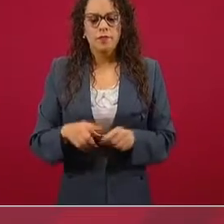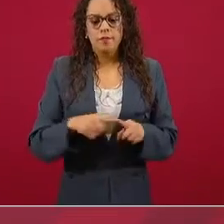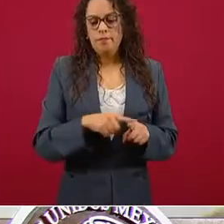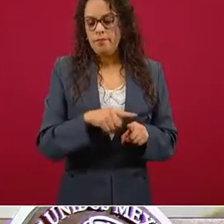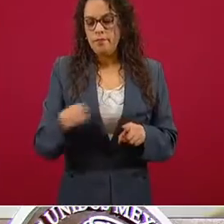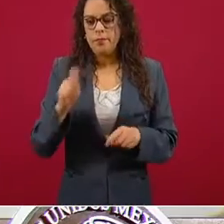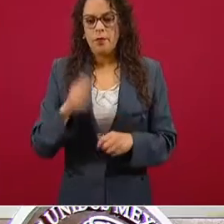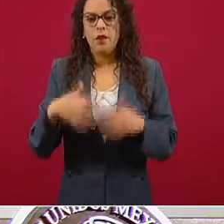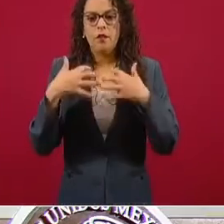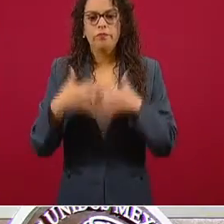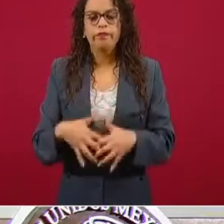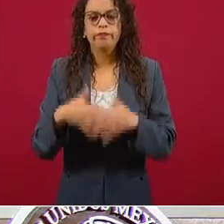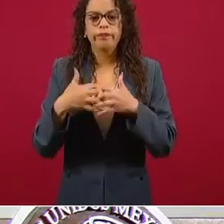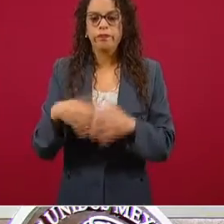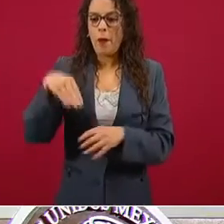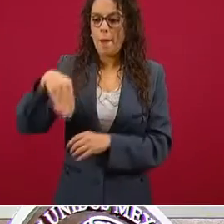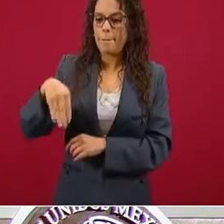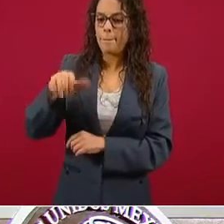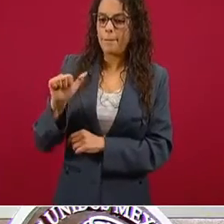maquilas,